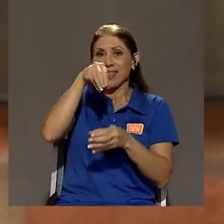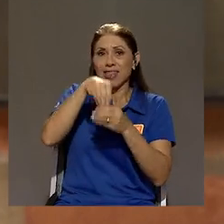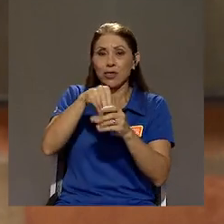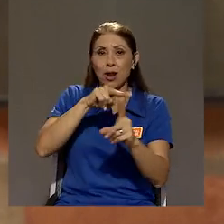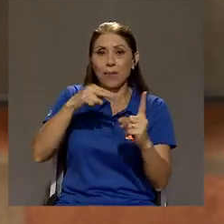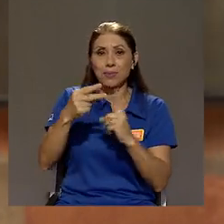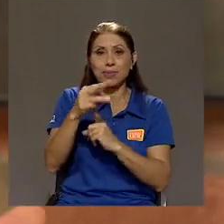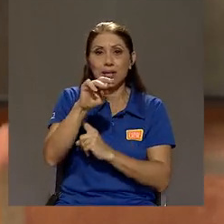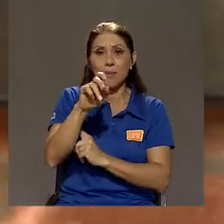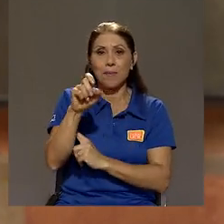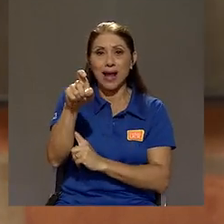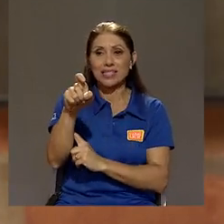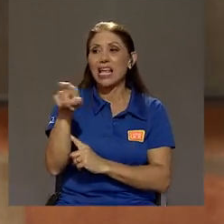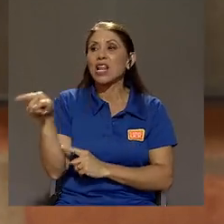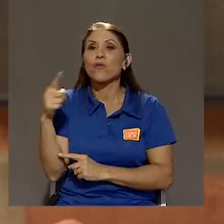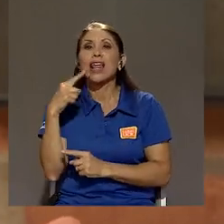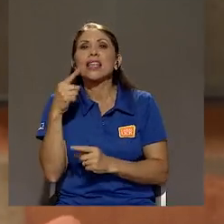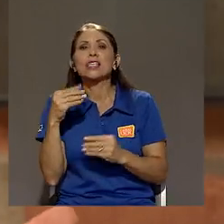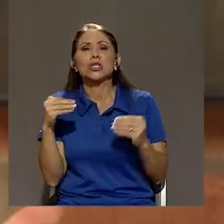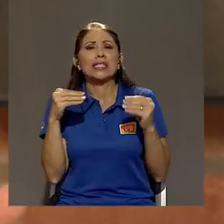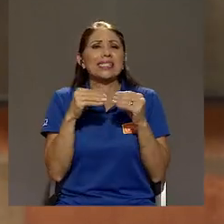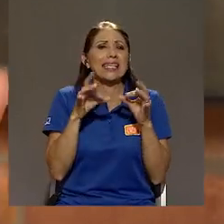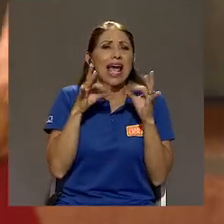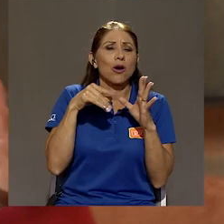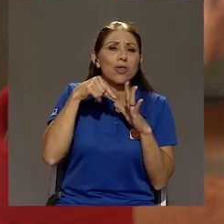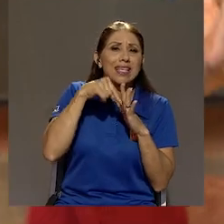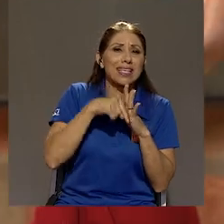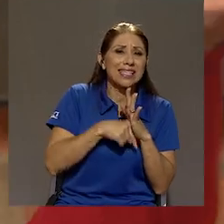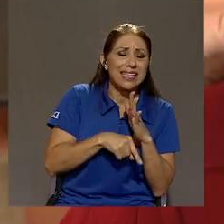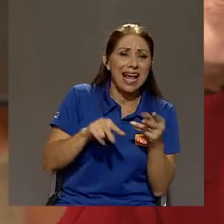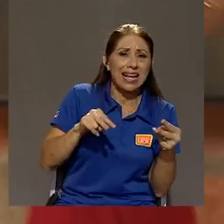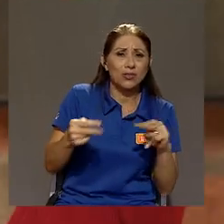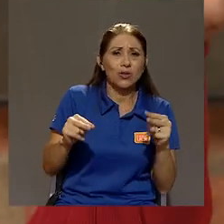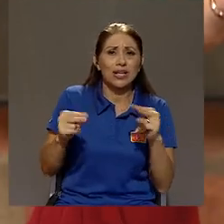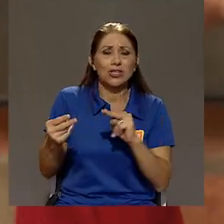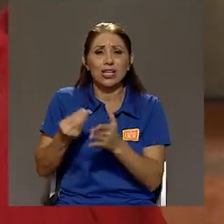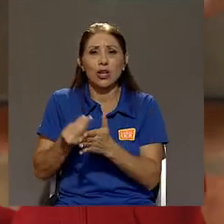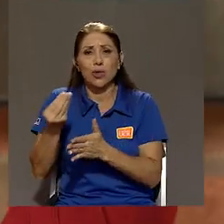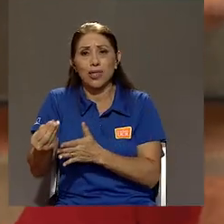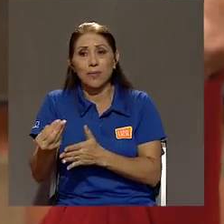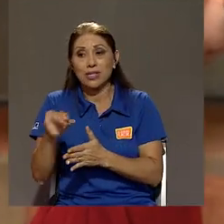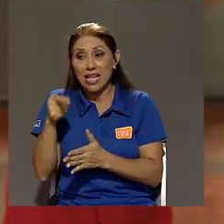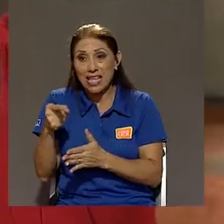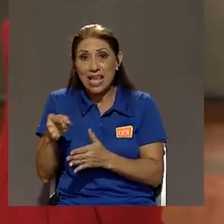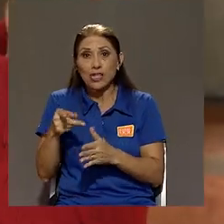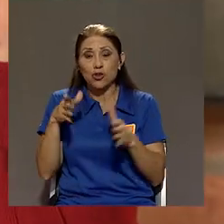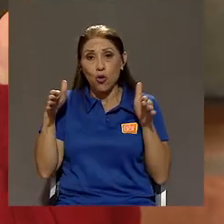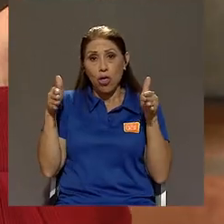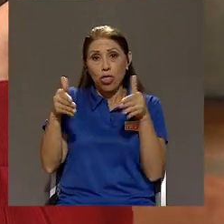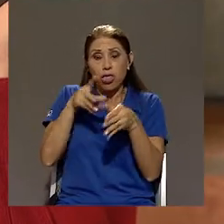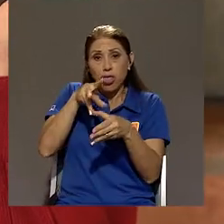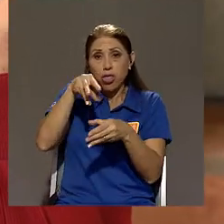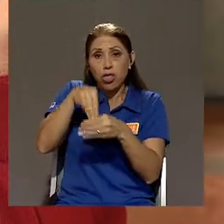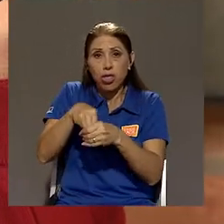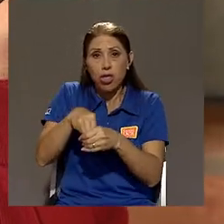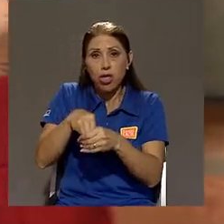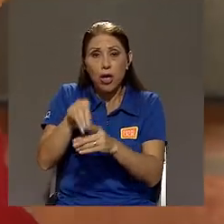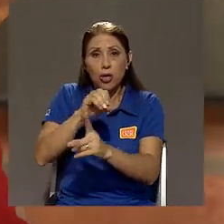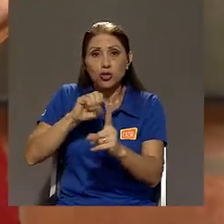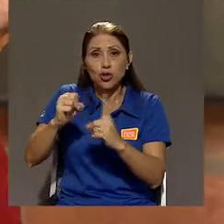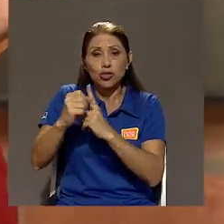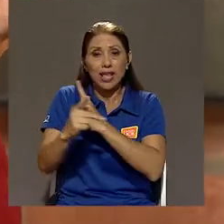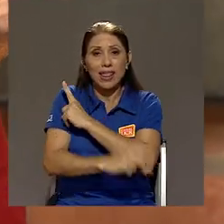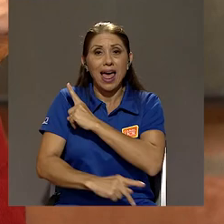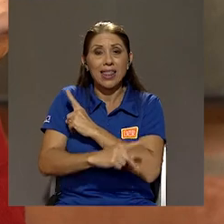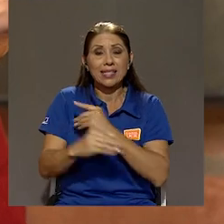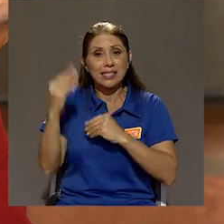es, se agudizan las contradicciones del capitalismo y donde eso esté más maduro, en las sociedades capitalistas más maduras, va a